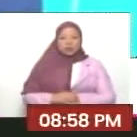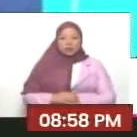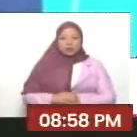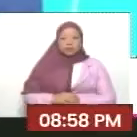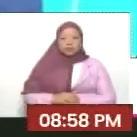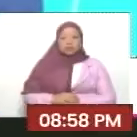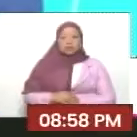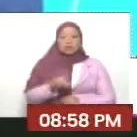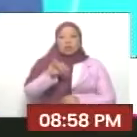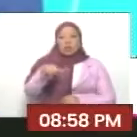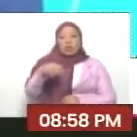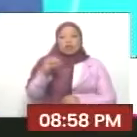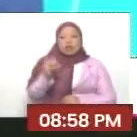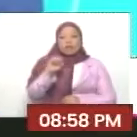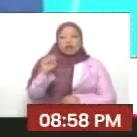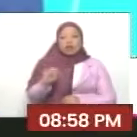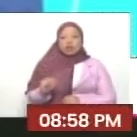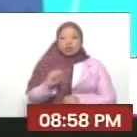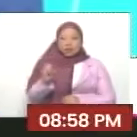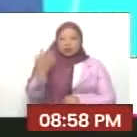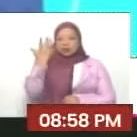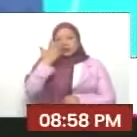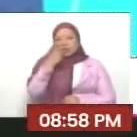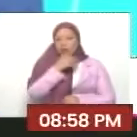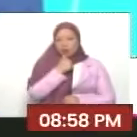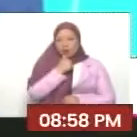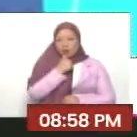José Miguel Oliveros.